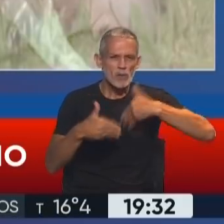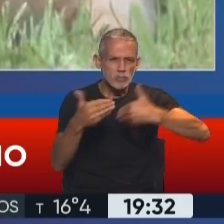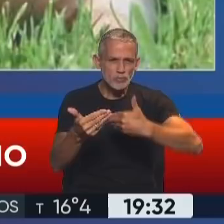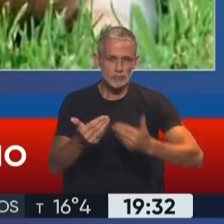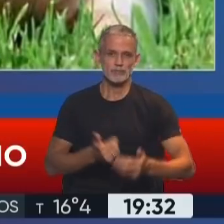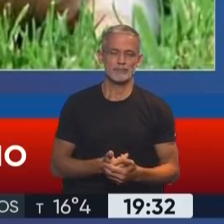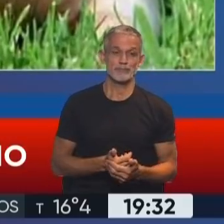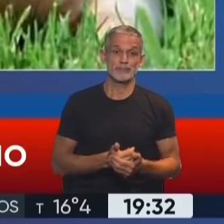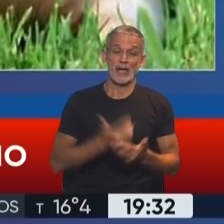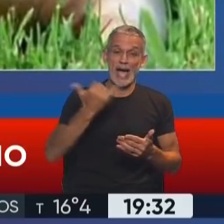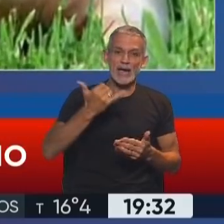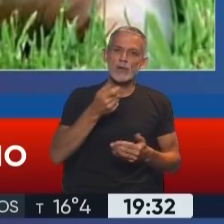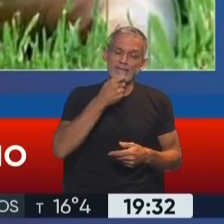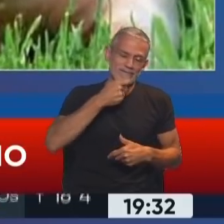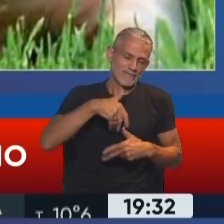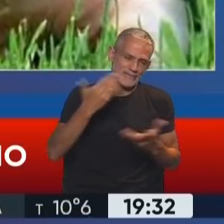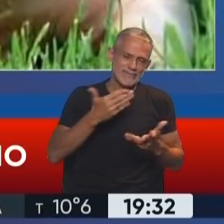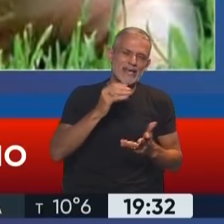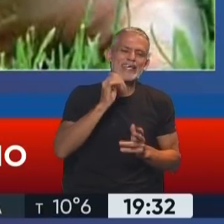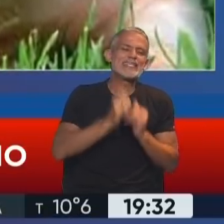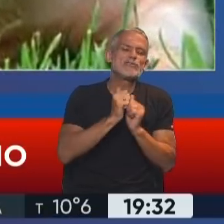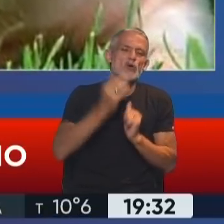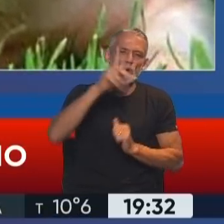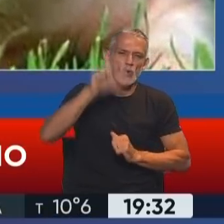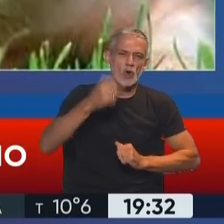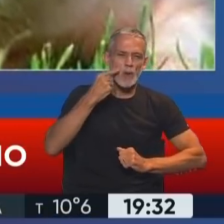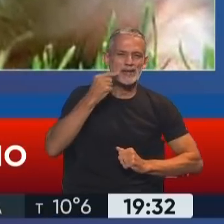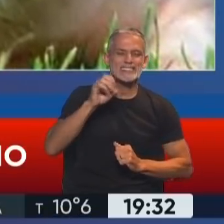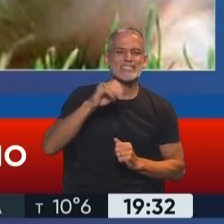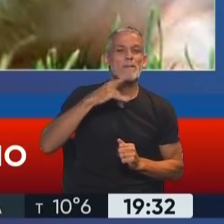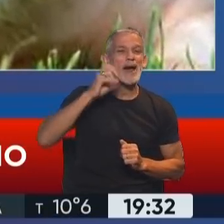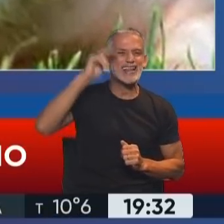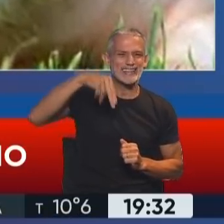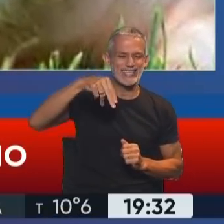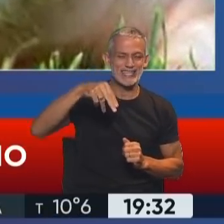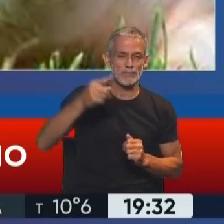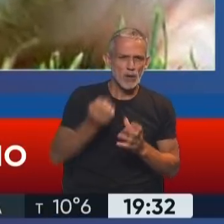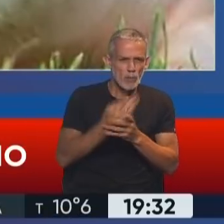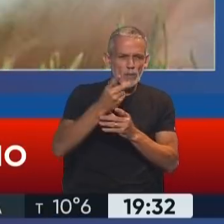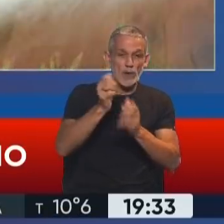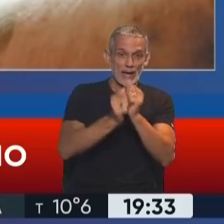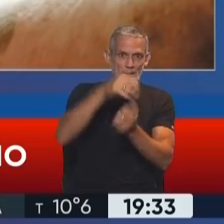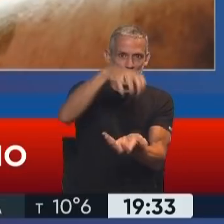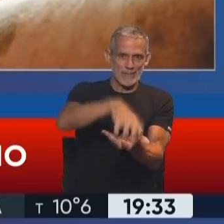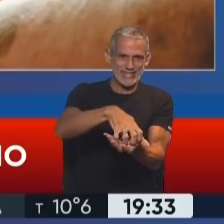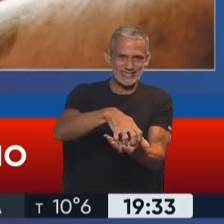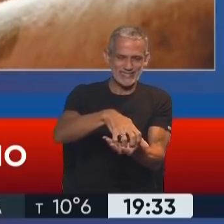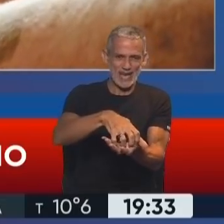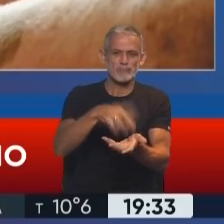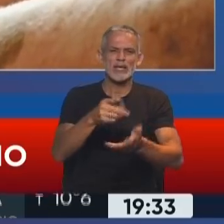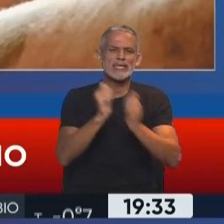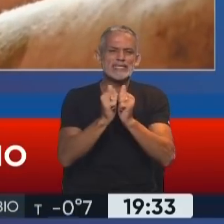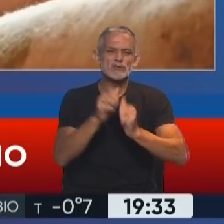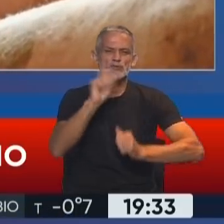Bueno, hay una anécdota muy interesante de un señor que se llama Martin Rotblat, que creó una de estas compañías, que la